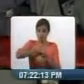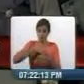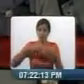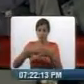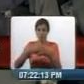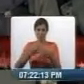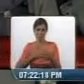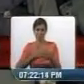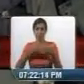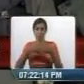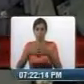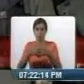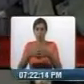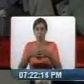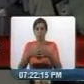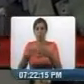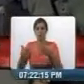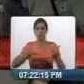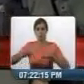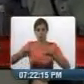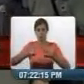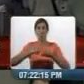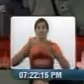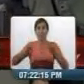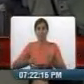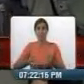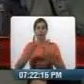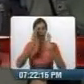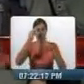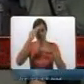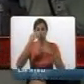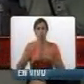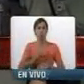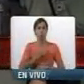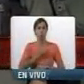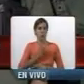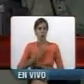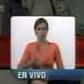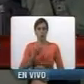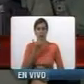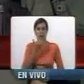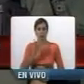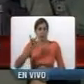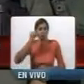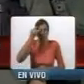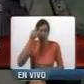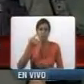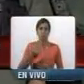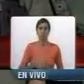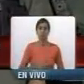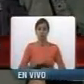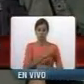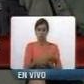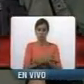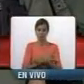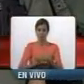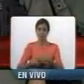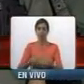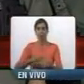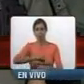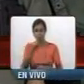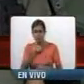mantener hasta el final de la jornada atentos ante cualquier situación y con las fuerzas desplegadas para actuar de